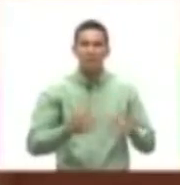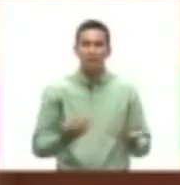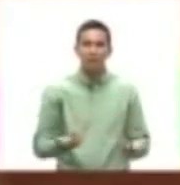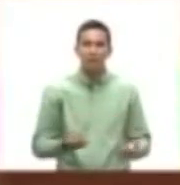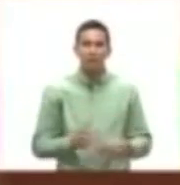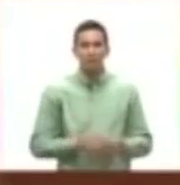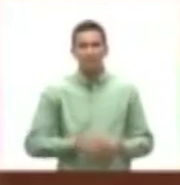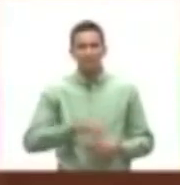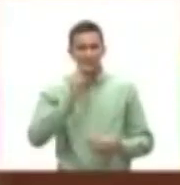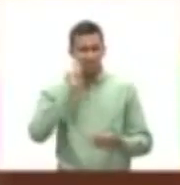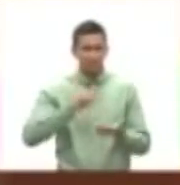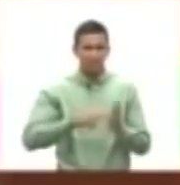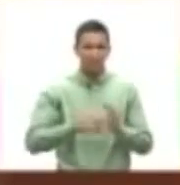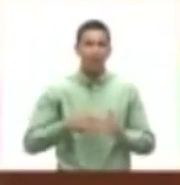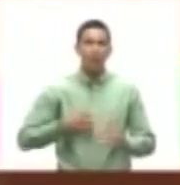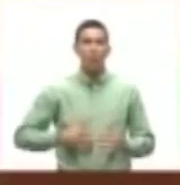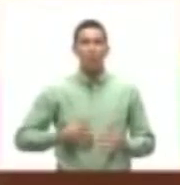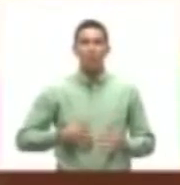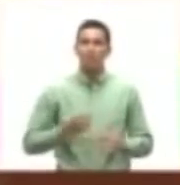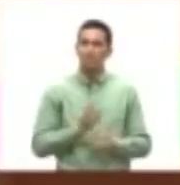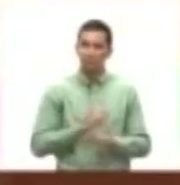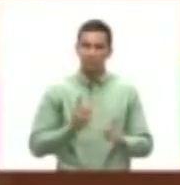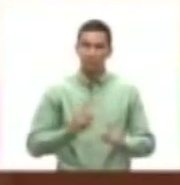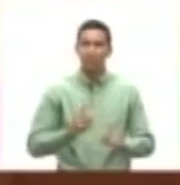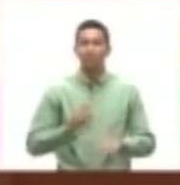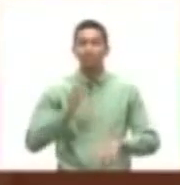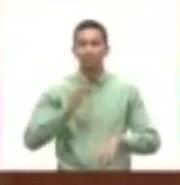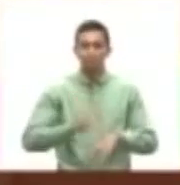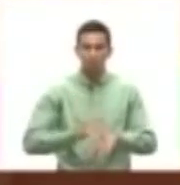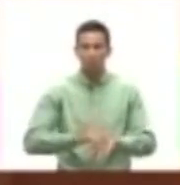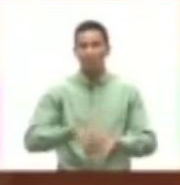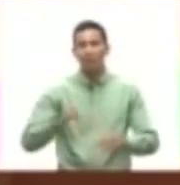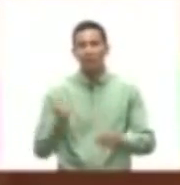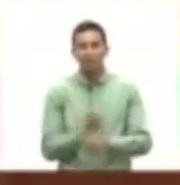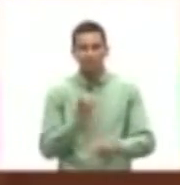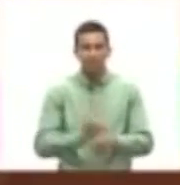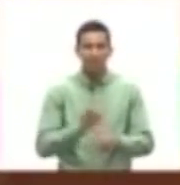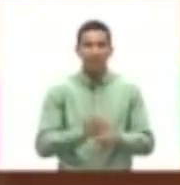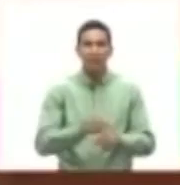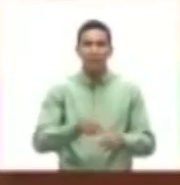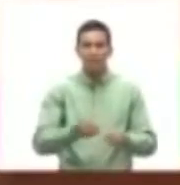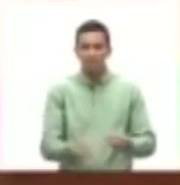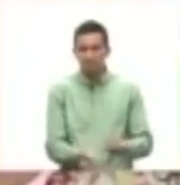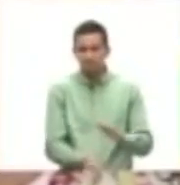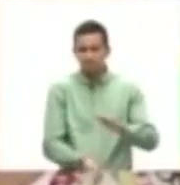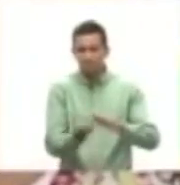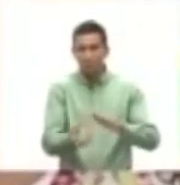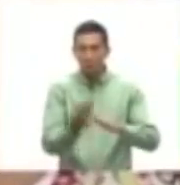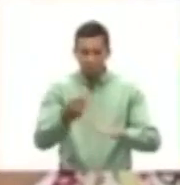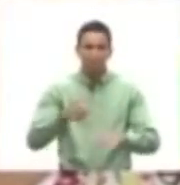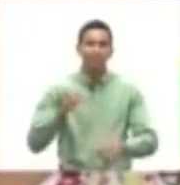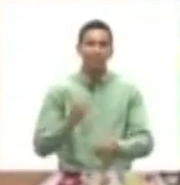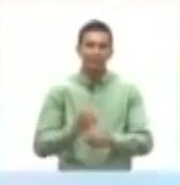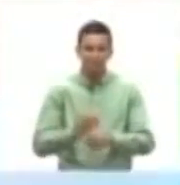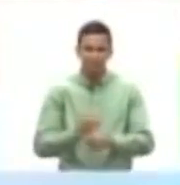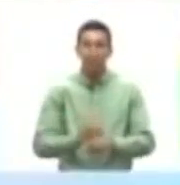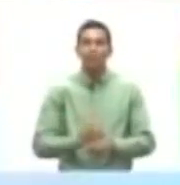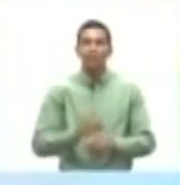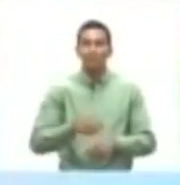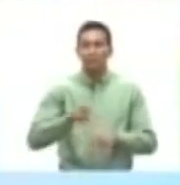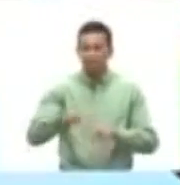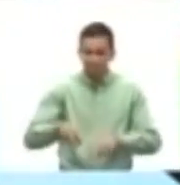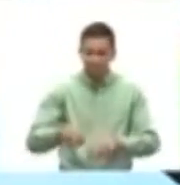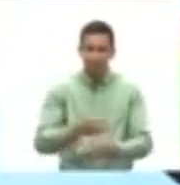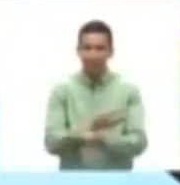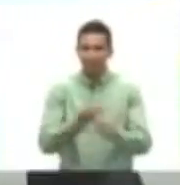tener que ser desminado. Mire usted, eso no es fácil. Va a tener que ser sustitución de cultivos, eso no es fácil. La amnistía ha sido el talón de